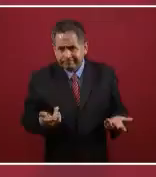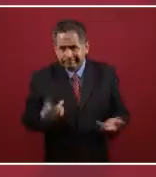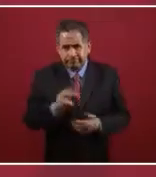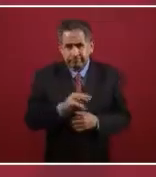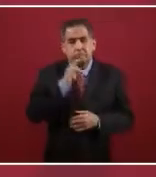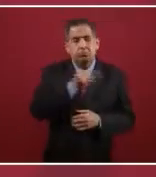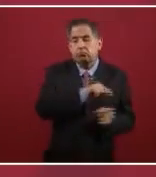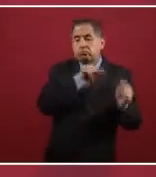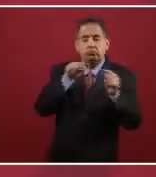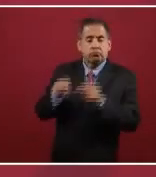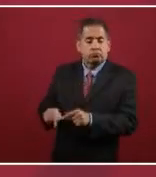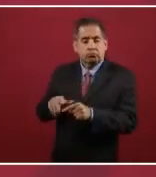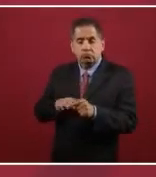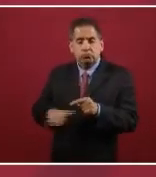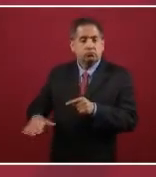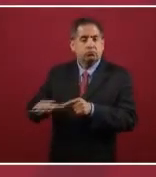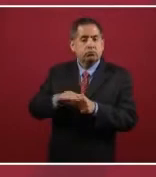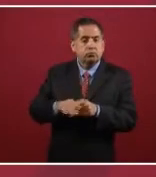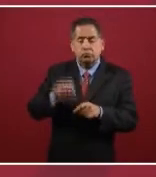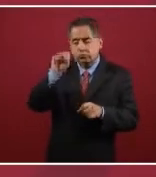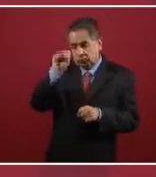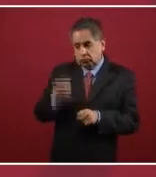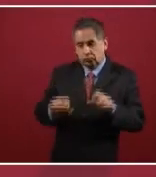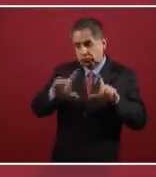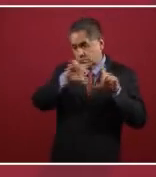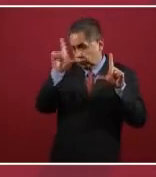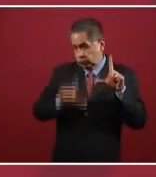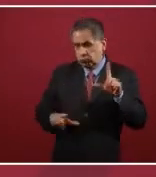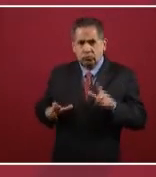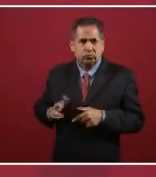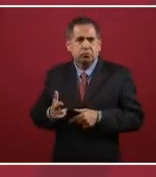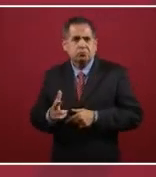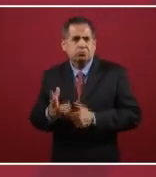ya que los una cinta de lija alba del papaloapan